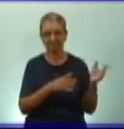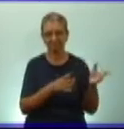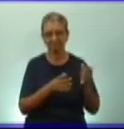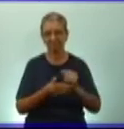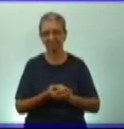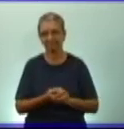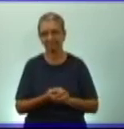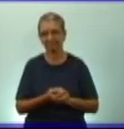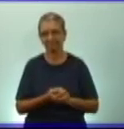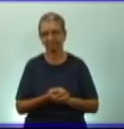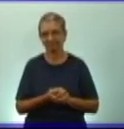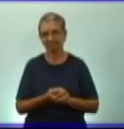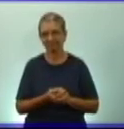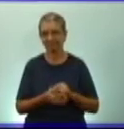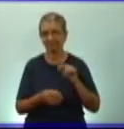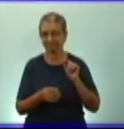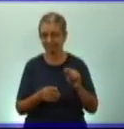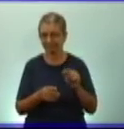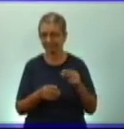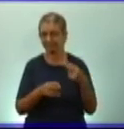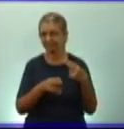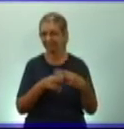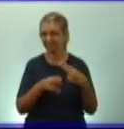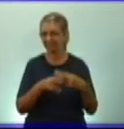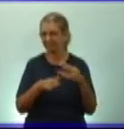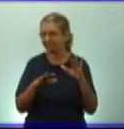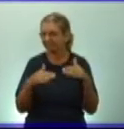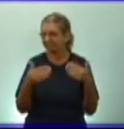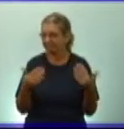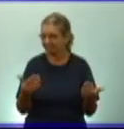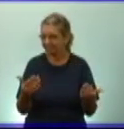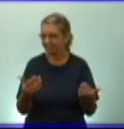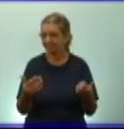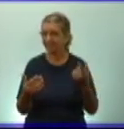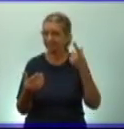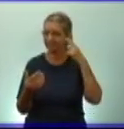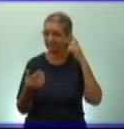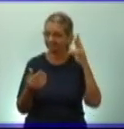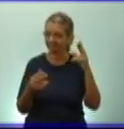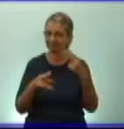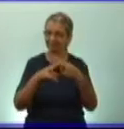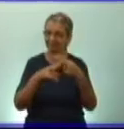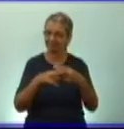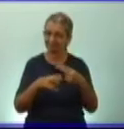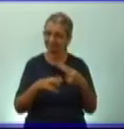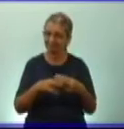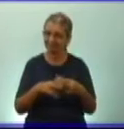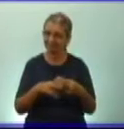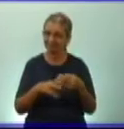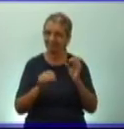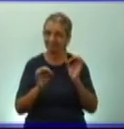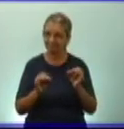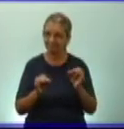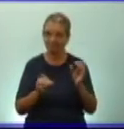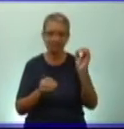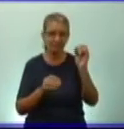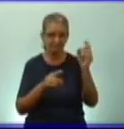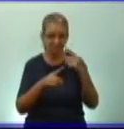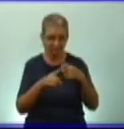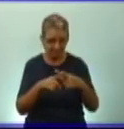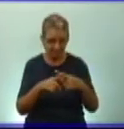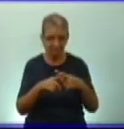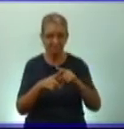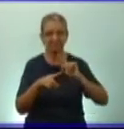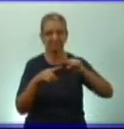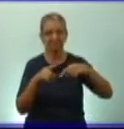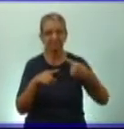encuentro. En cuanto a la nomenclatura de estas sustancias, recuerden que para nombrarlos siempre se utilizaba la palabra genérica óxido seguido